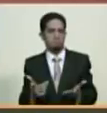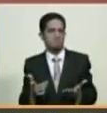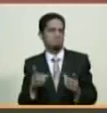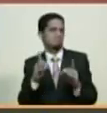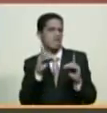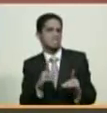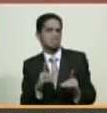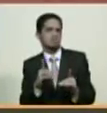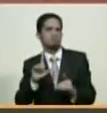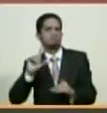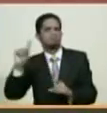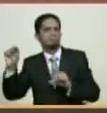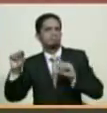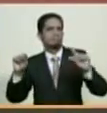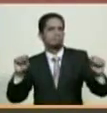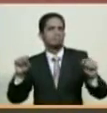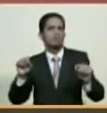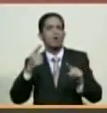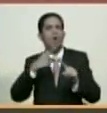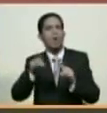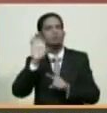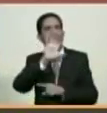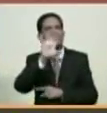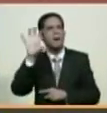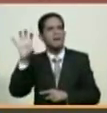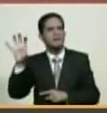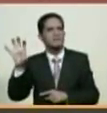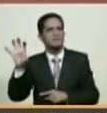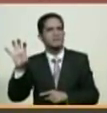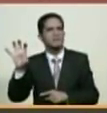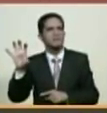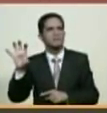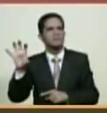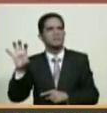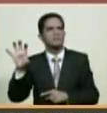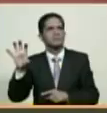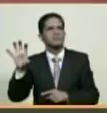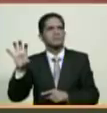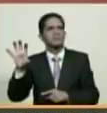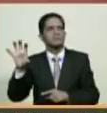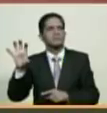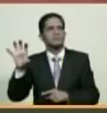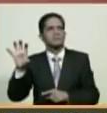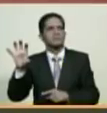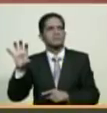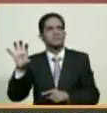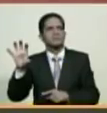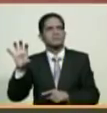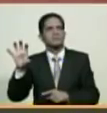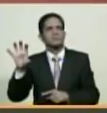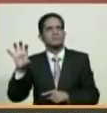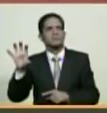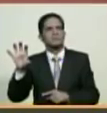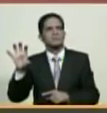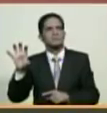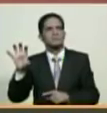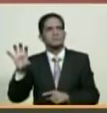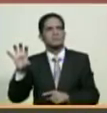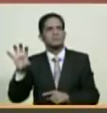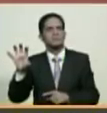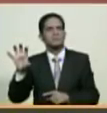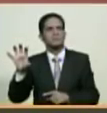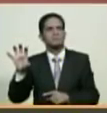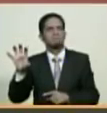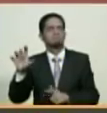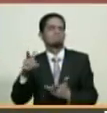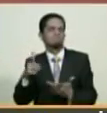países ha sido utilizado de manera bárbara, de manera criminal, de manera racista y xenofóbica